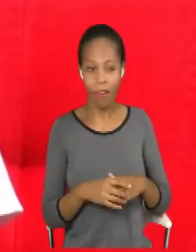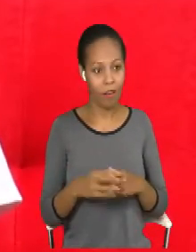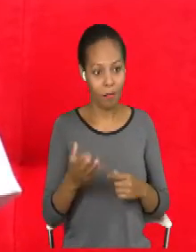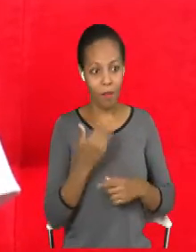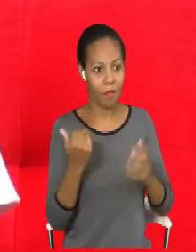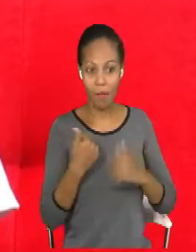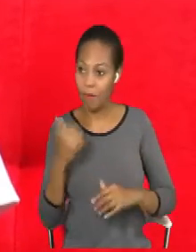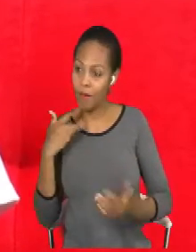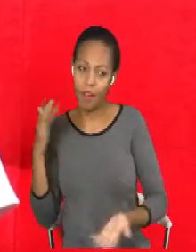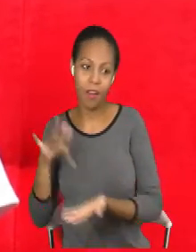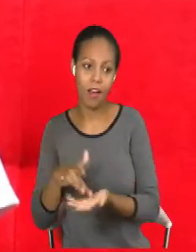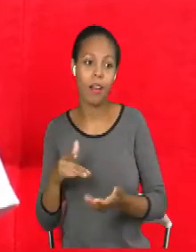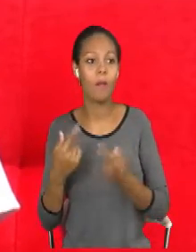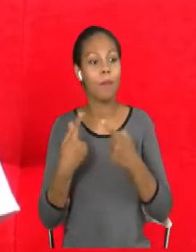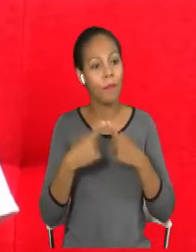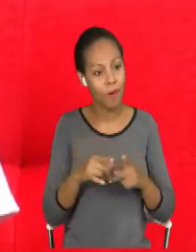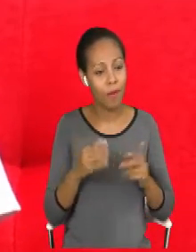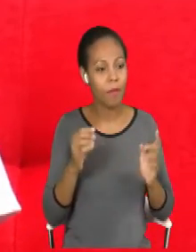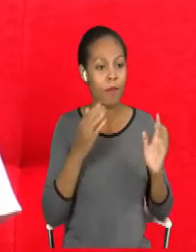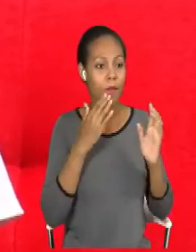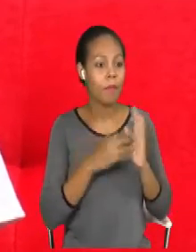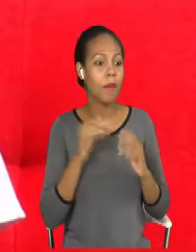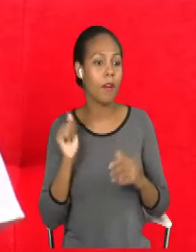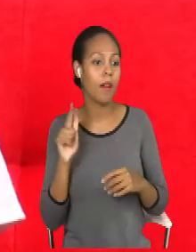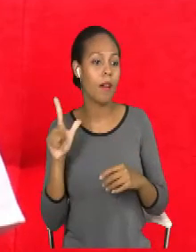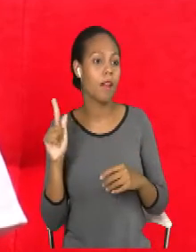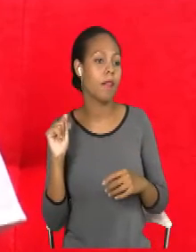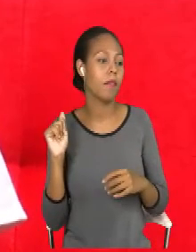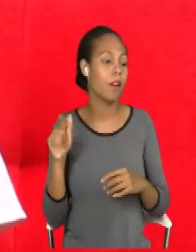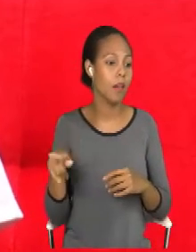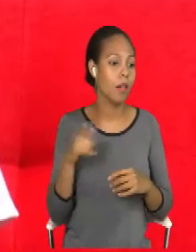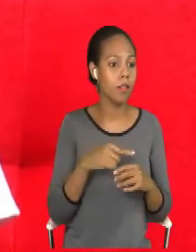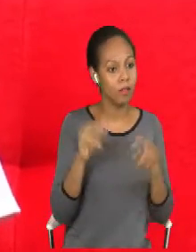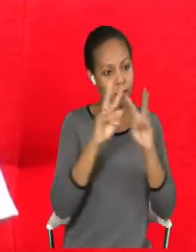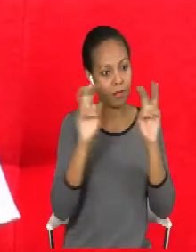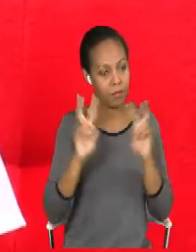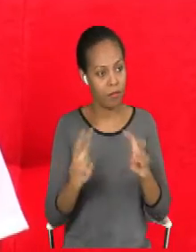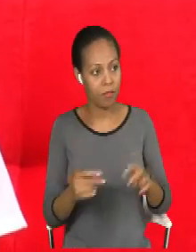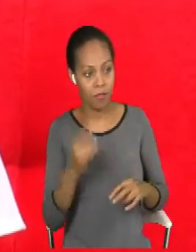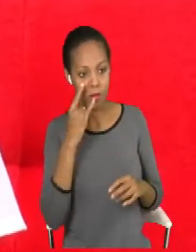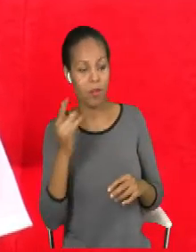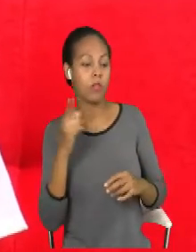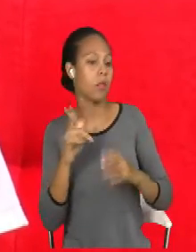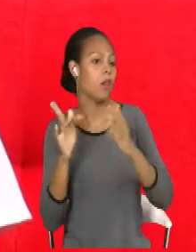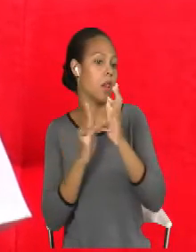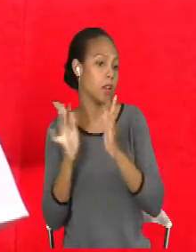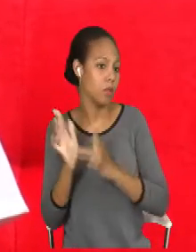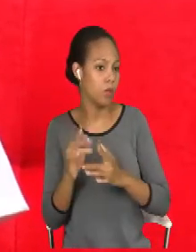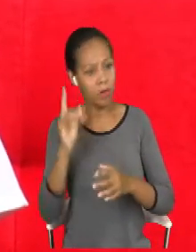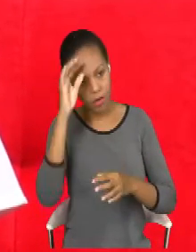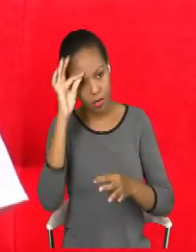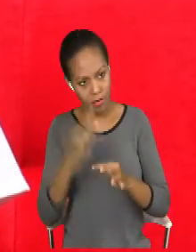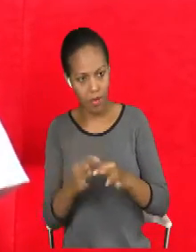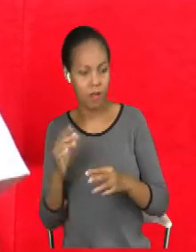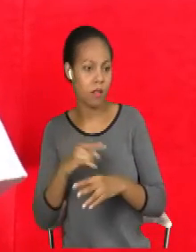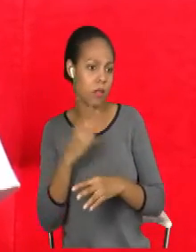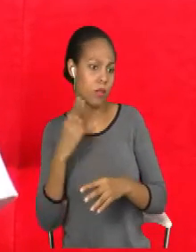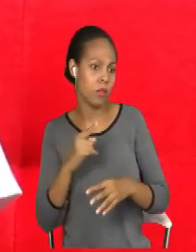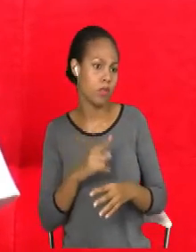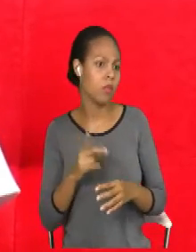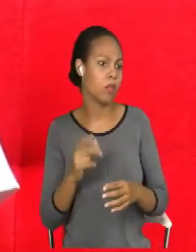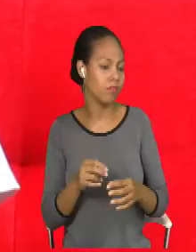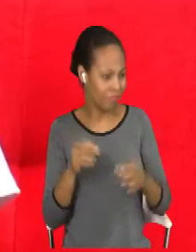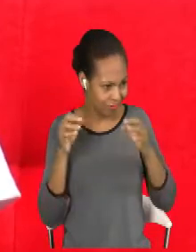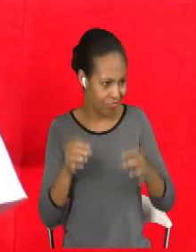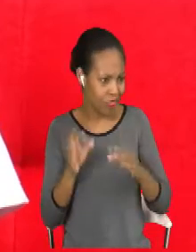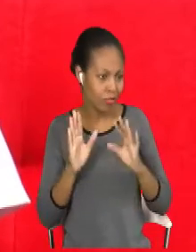comida. Pero Alfa trata unos temas muy interesantes sobre Jesús, sobre la fe. Y son temas no tan religiosos, porque